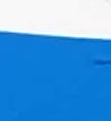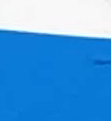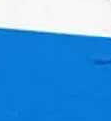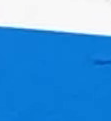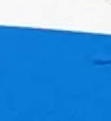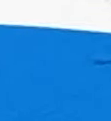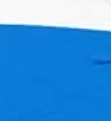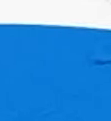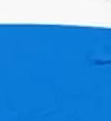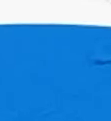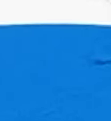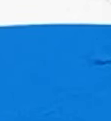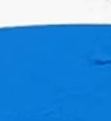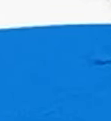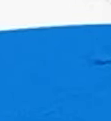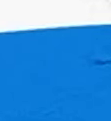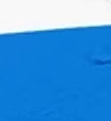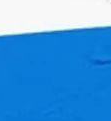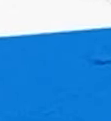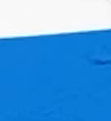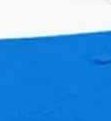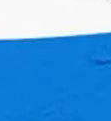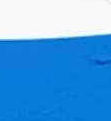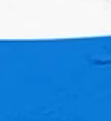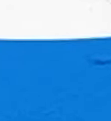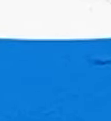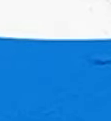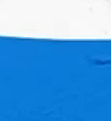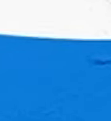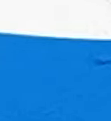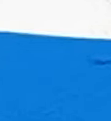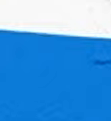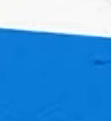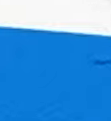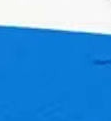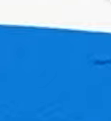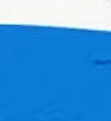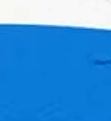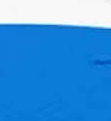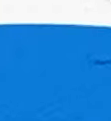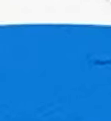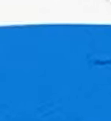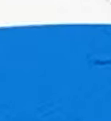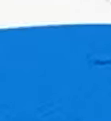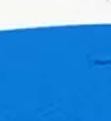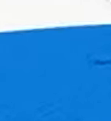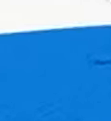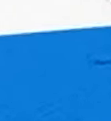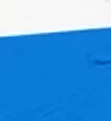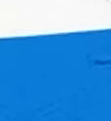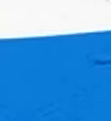Juega creyendo que será posible. Esto fue el Sorteo Loto.